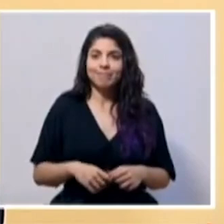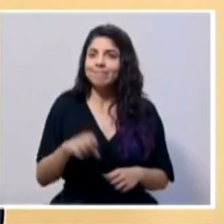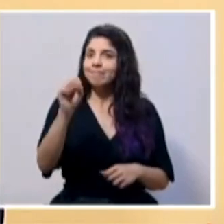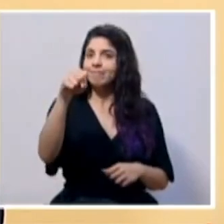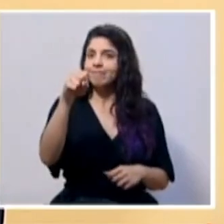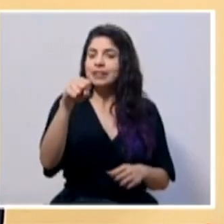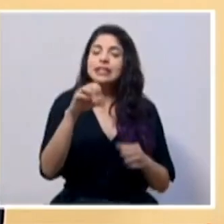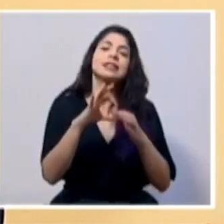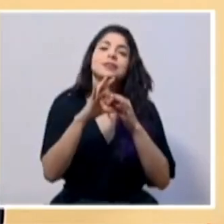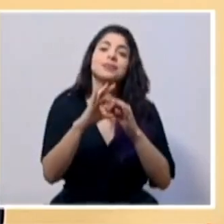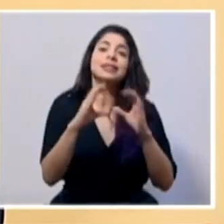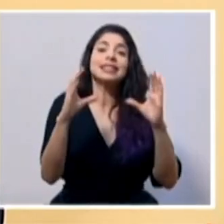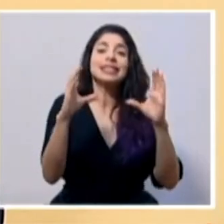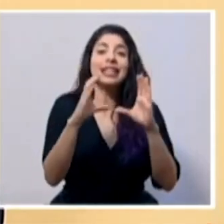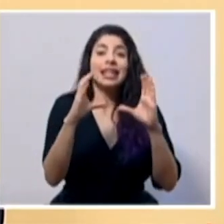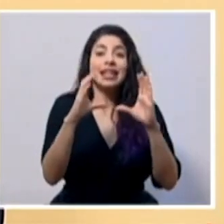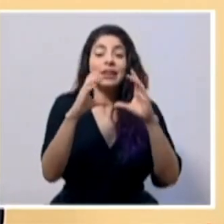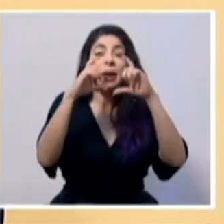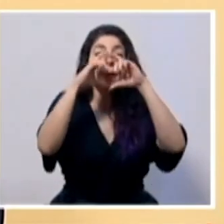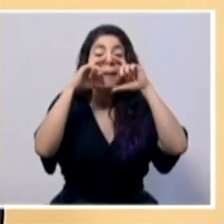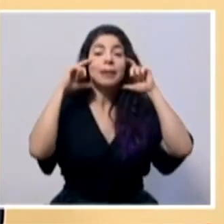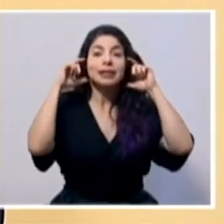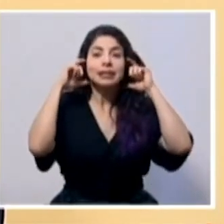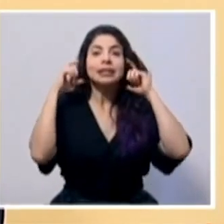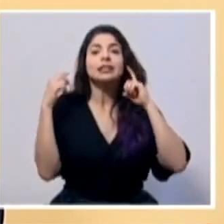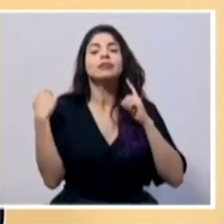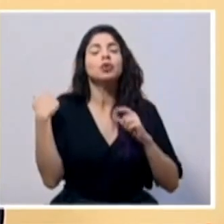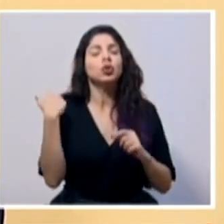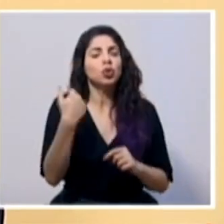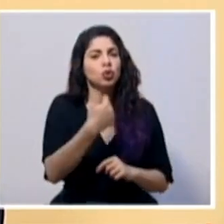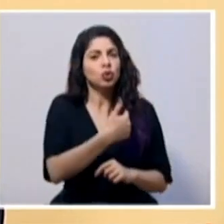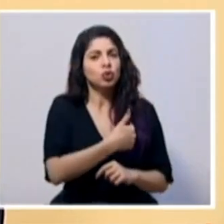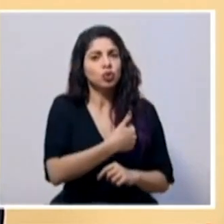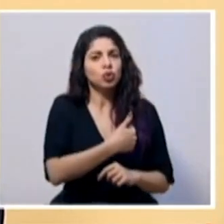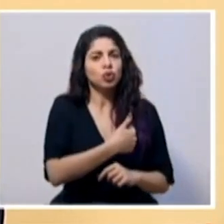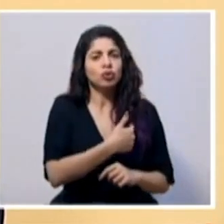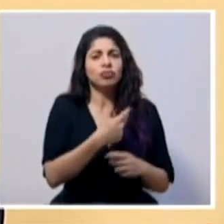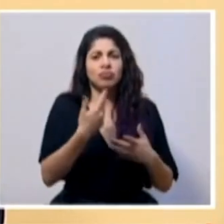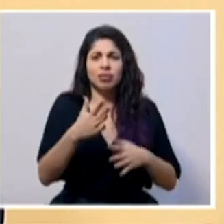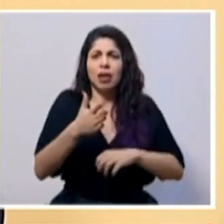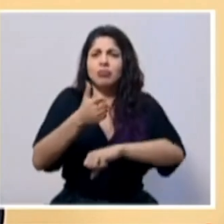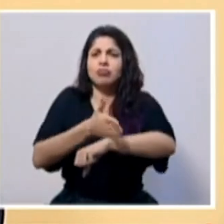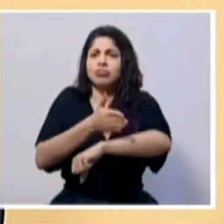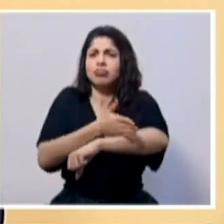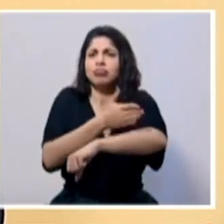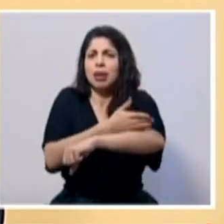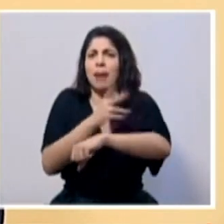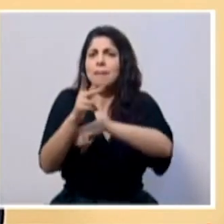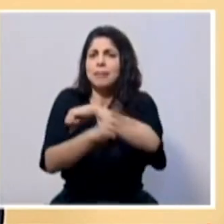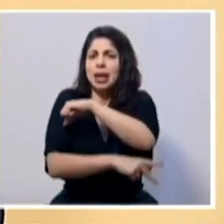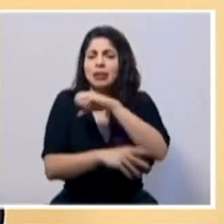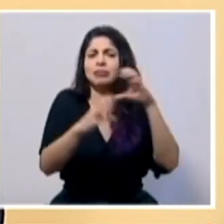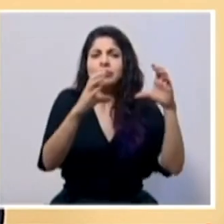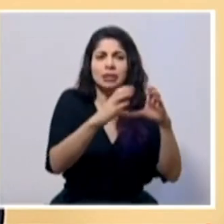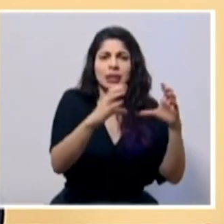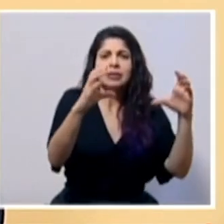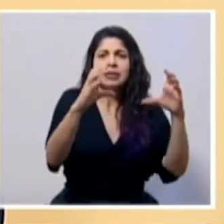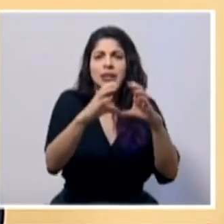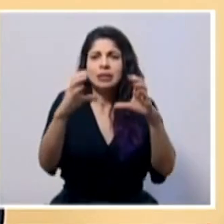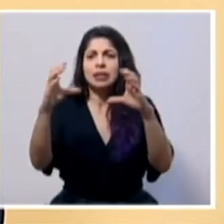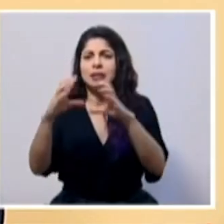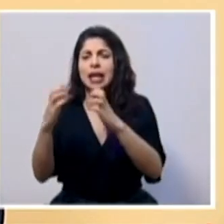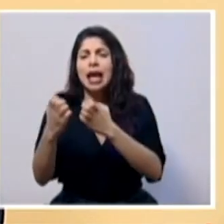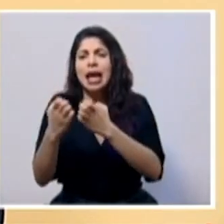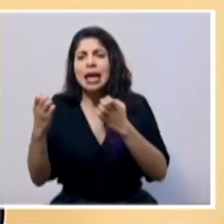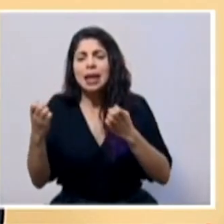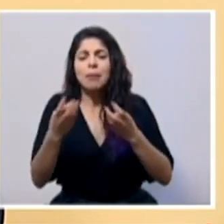Sí, con respecto a la certificación de mascarillas, nosotros hemos avanzado en el país en lo que es certificación de equipo y